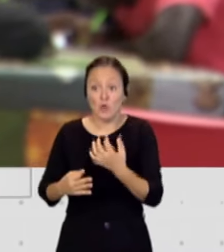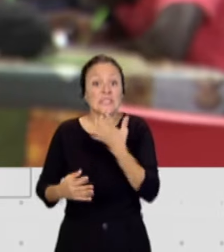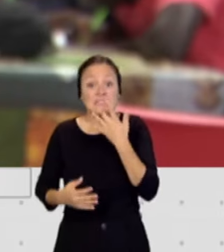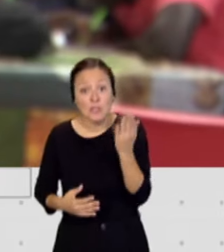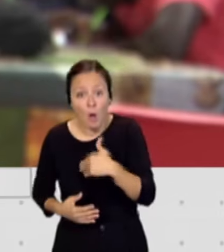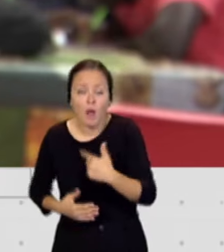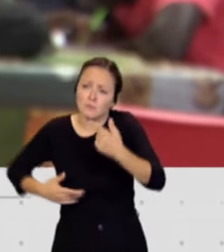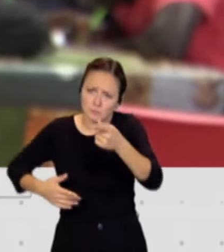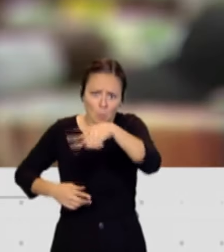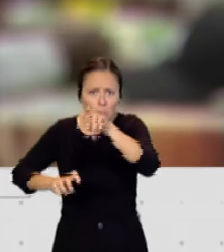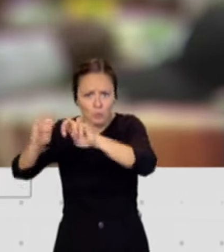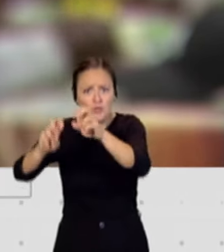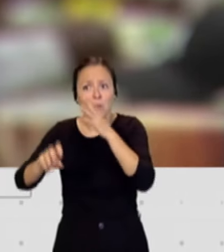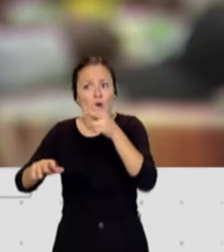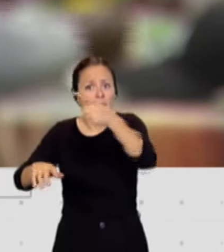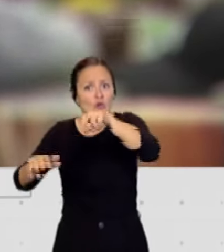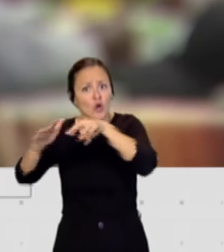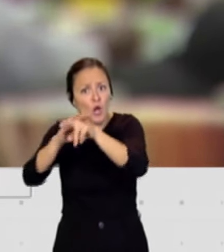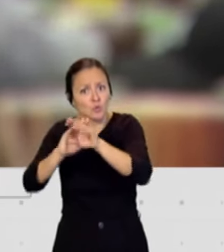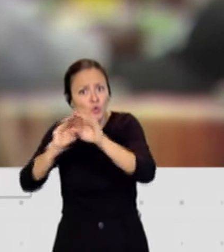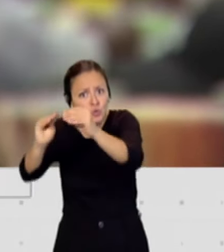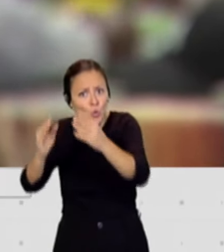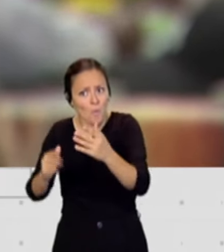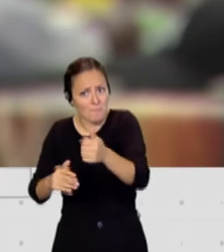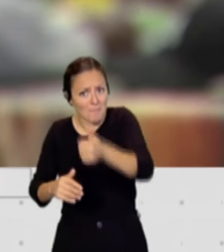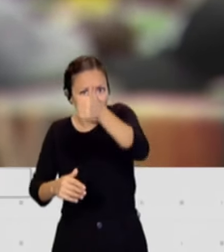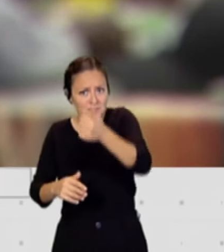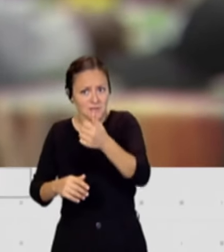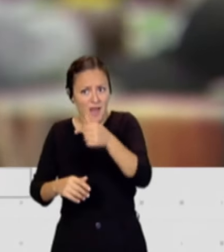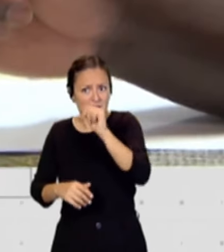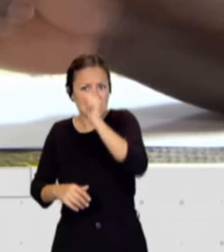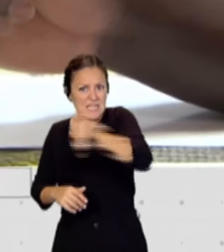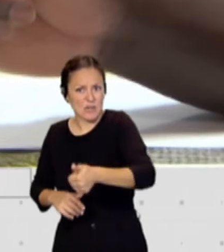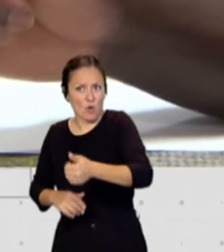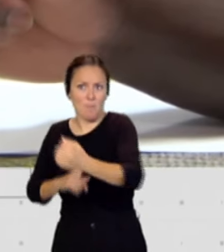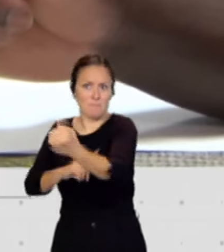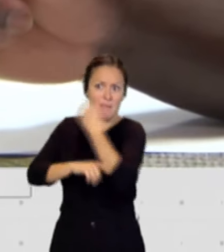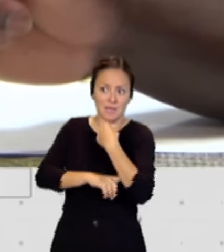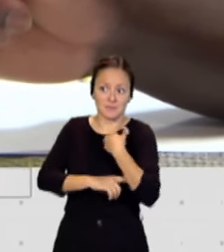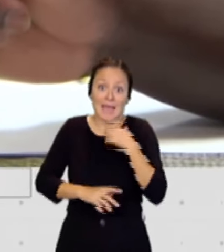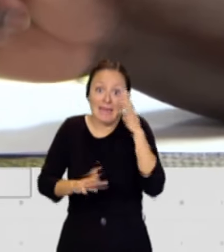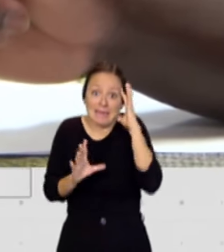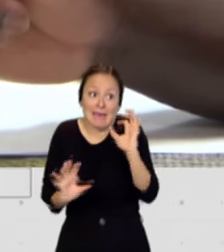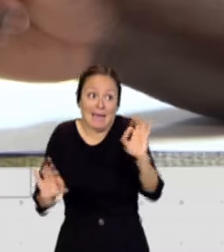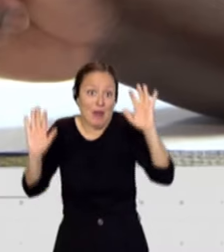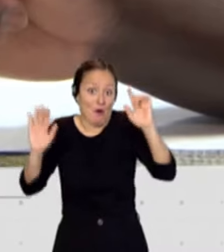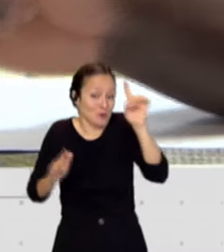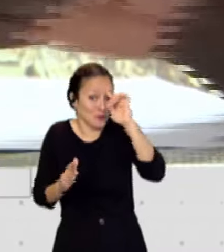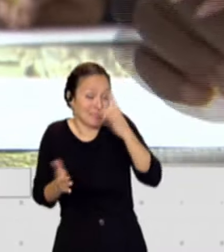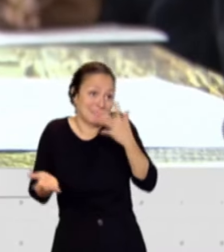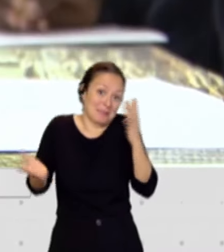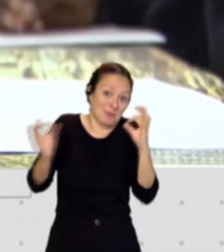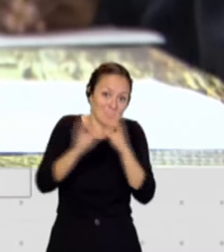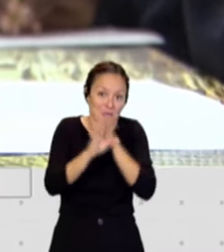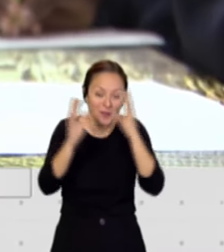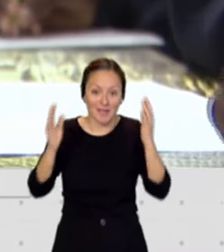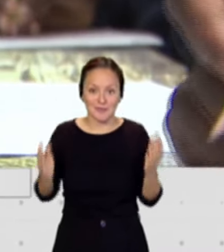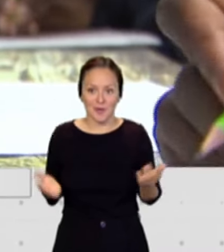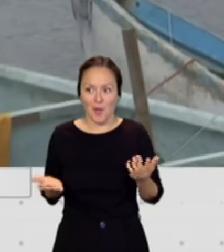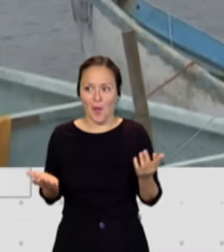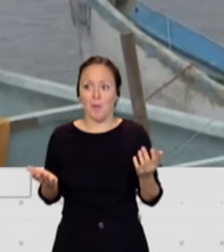de ello porque tienen más recursos es una comunidad Autónoma más rica que Canarias en yo creo vamos No si en ese sentido entonces lo que no